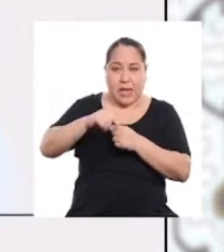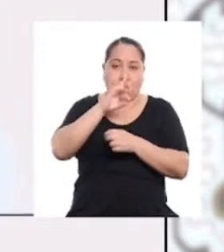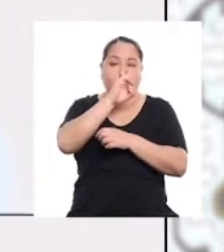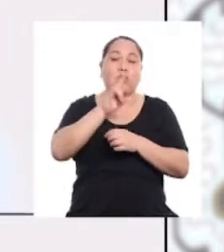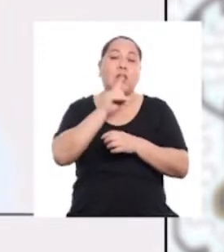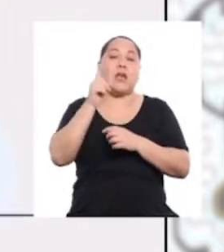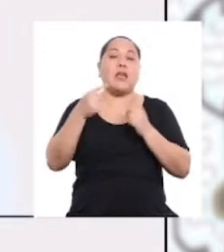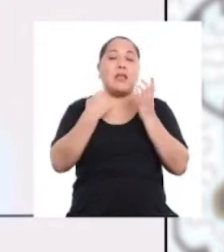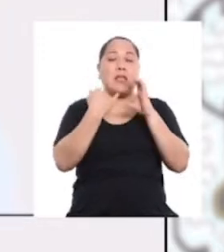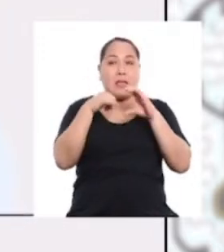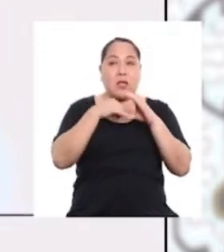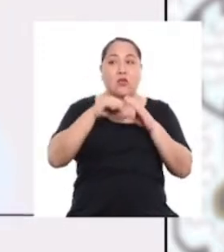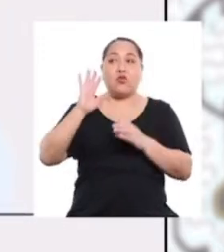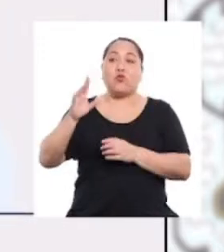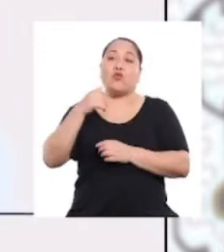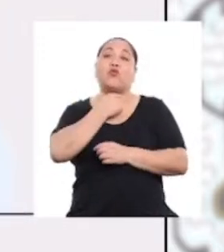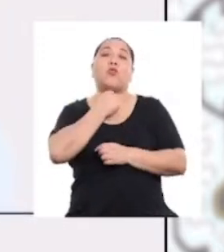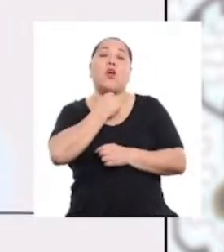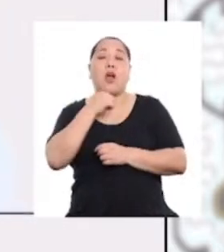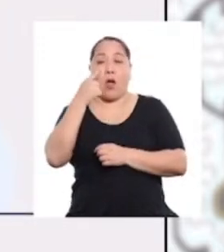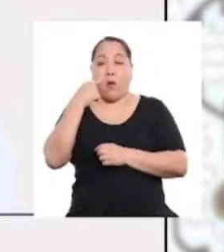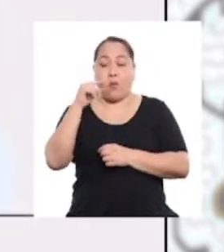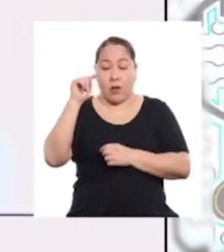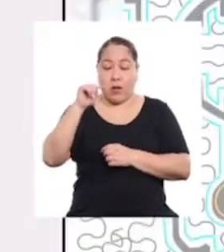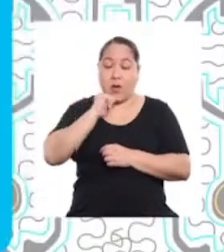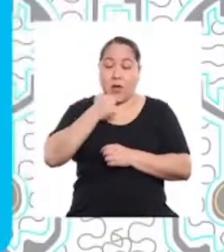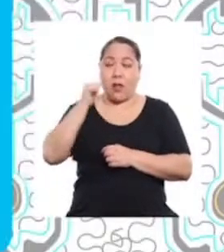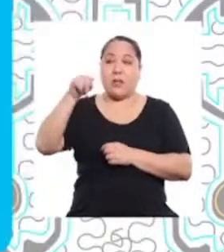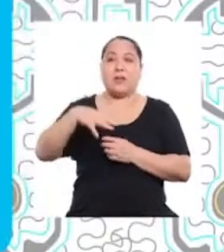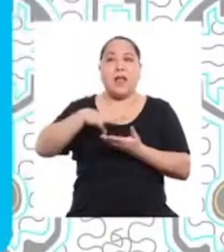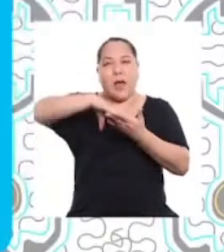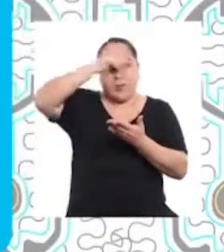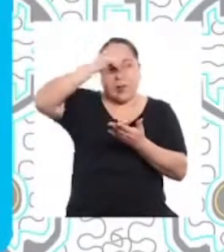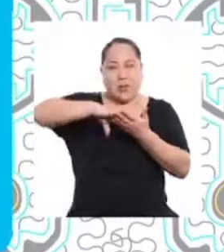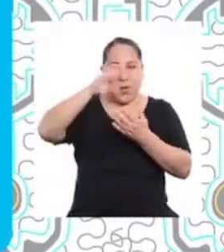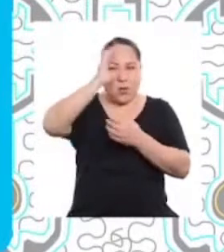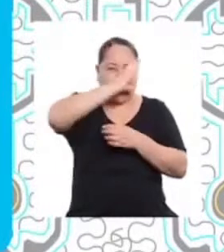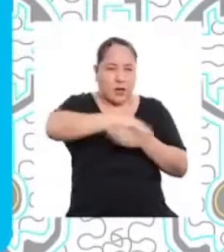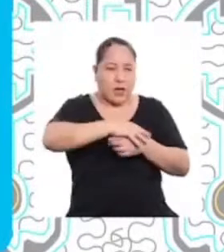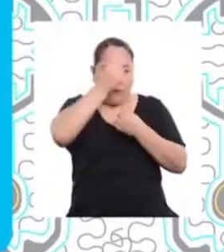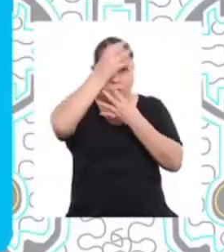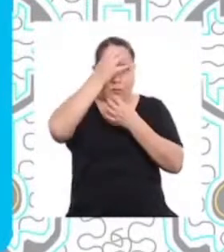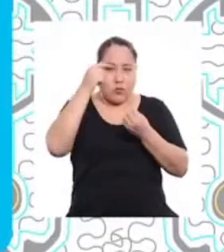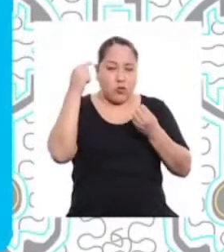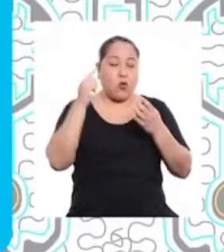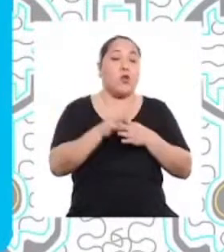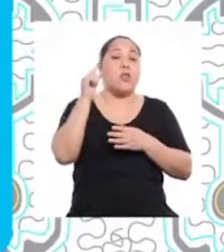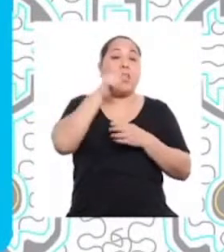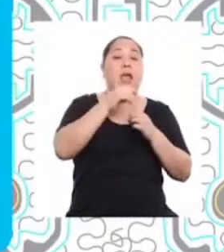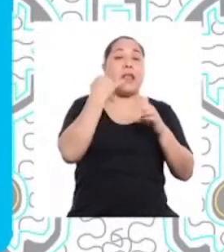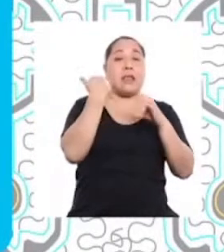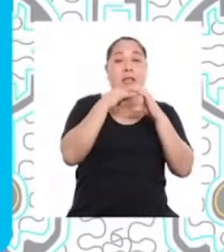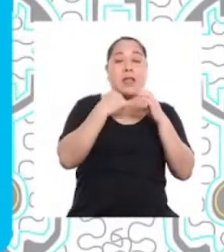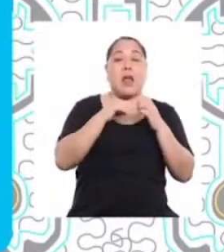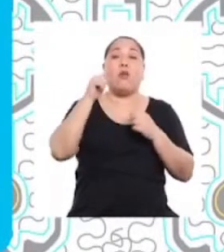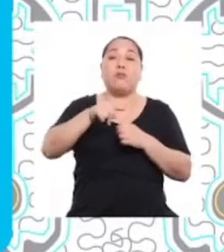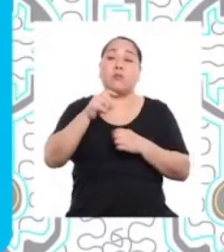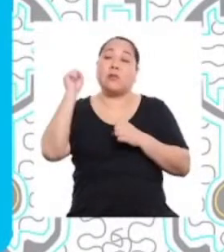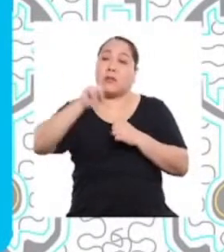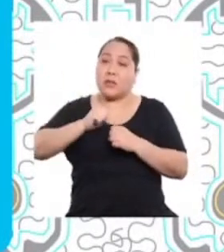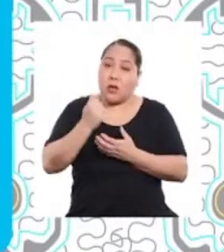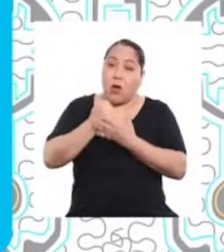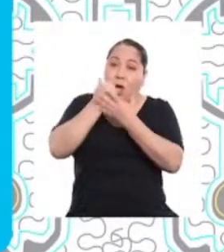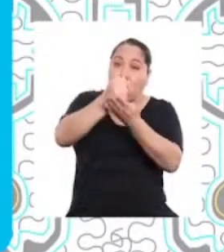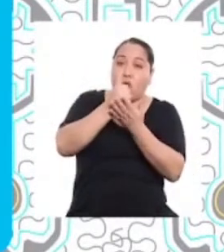están aprendiendo a usar Internet para buscar información, pero son muy sabios y pueden